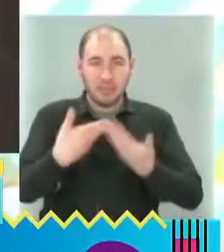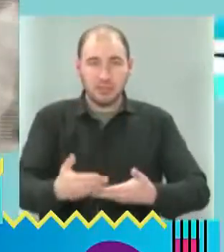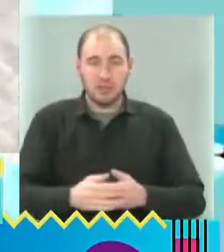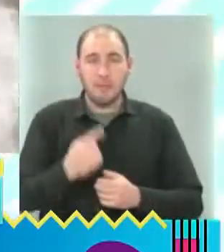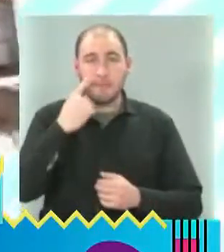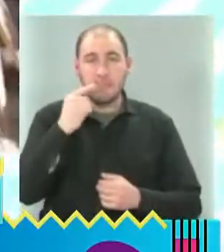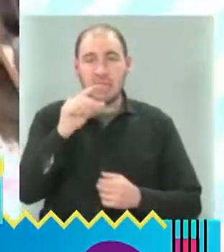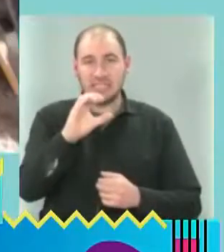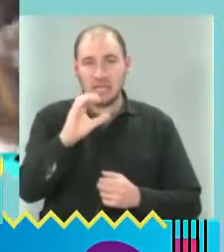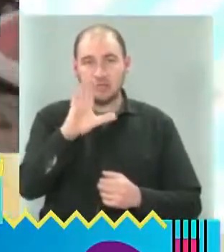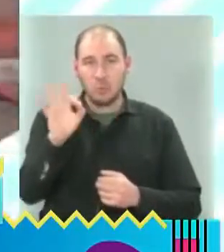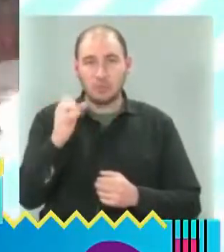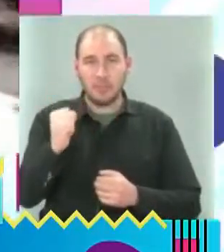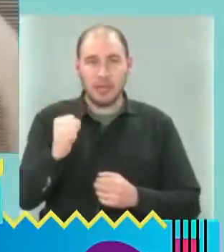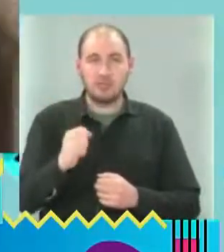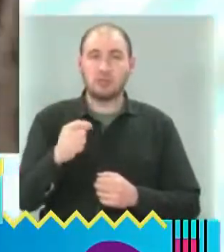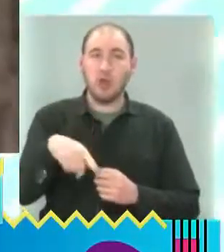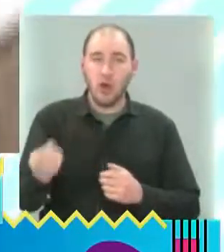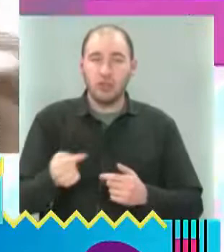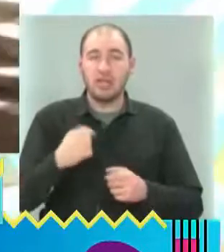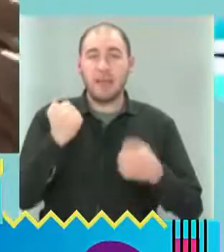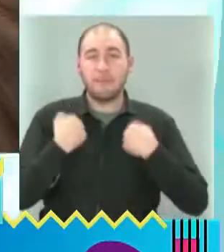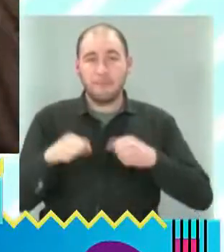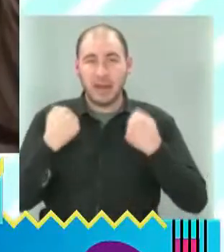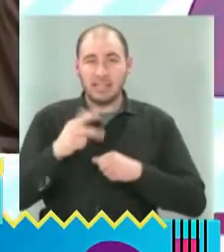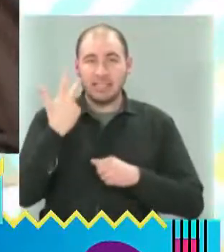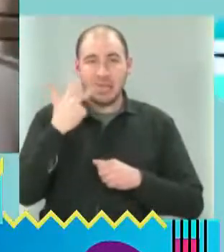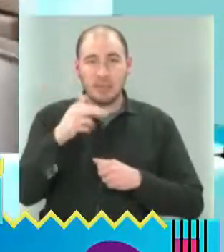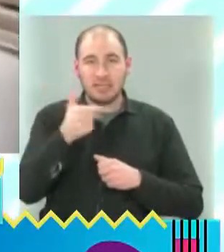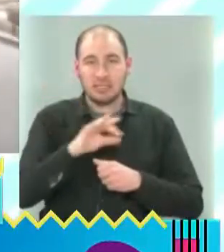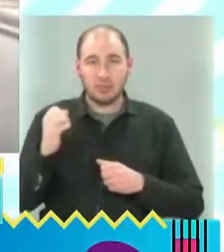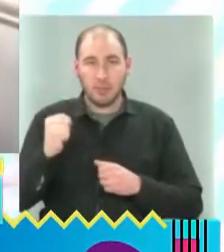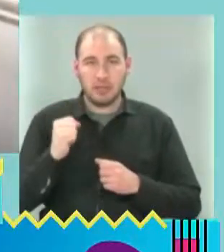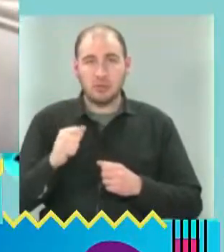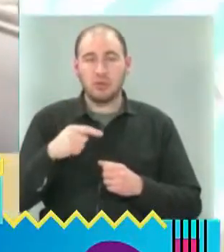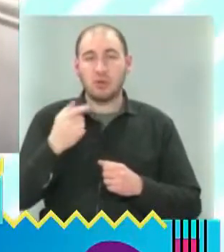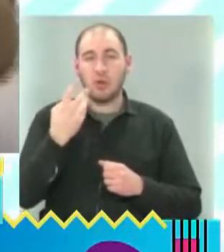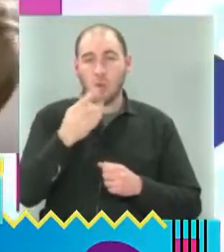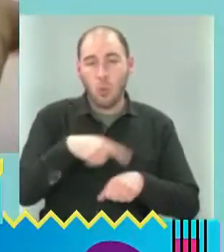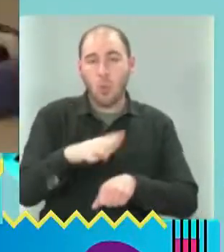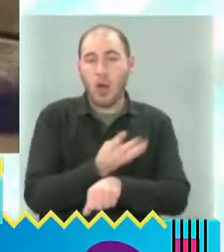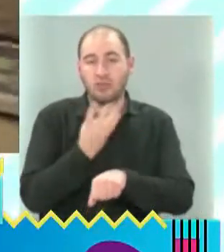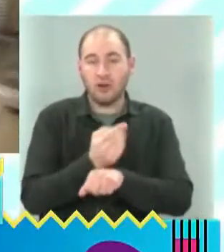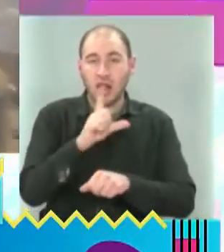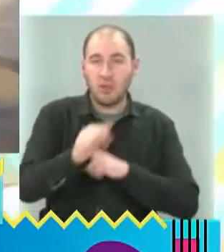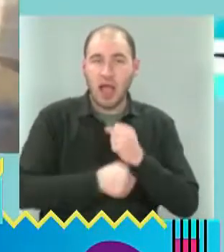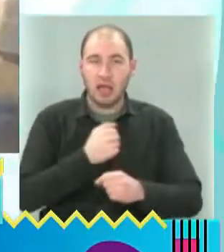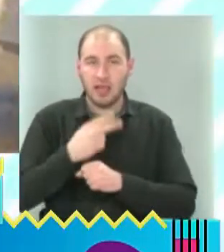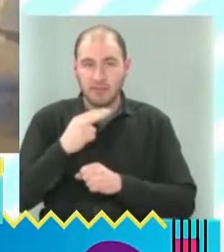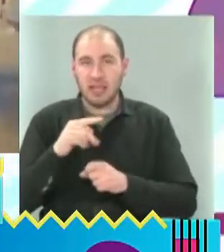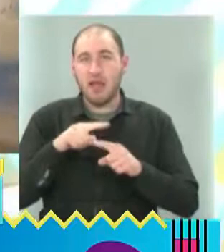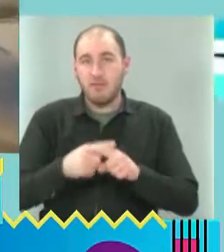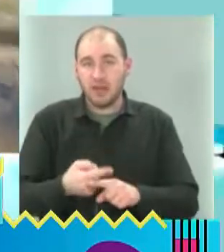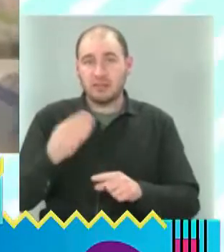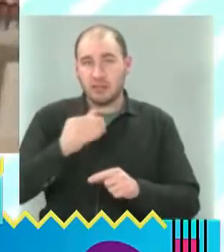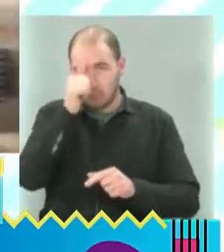de 1.050 pesos y en el caso de los entrenamientos de 3.600 pesos por 4 horas de lunes a viernes, que no incluyen ni feriados